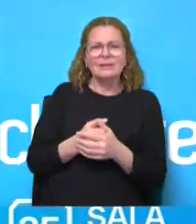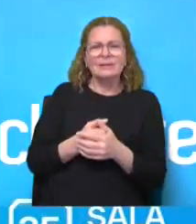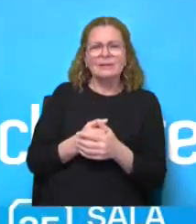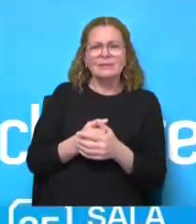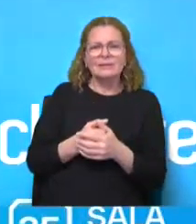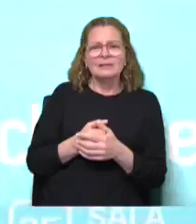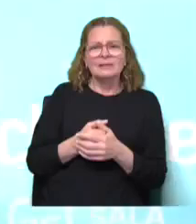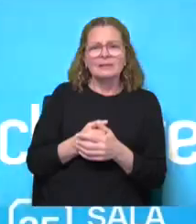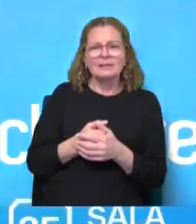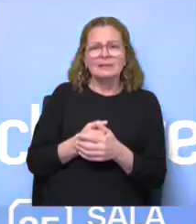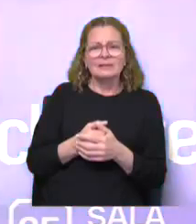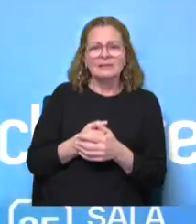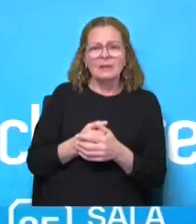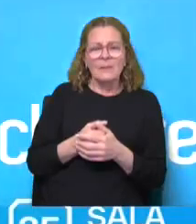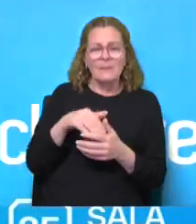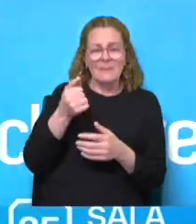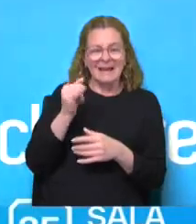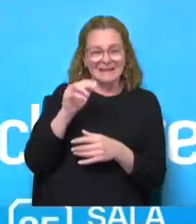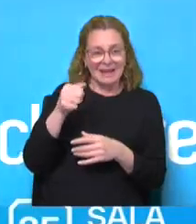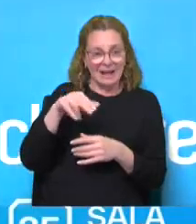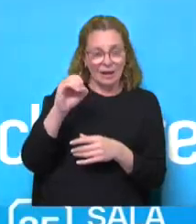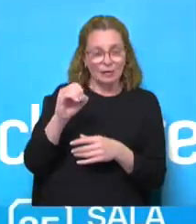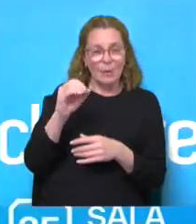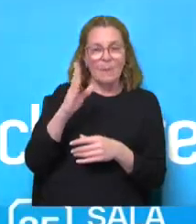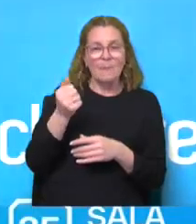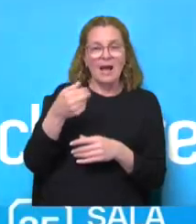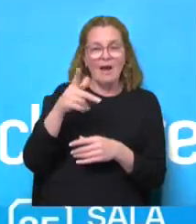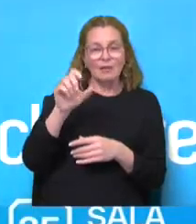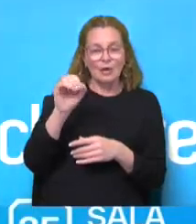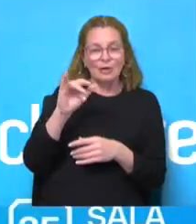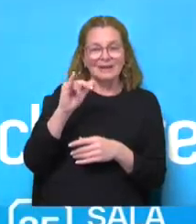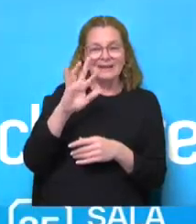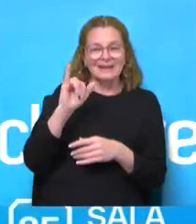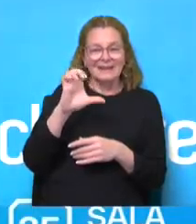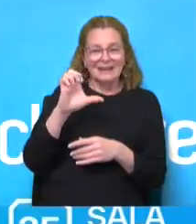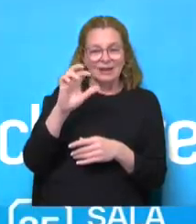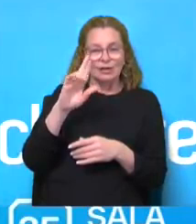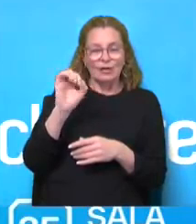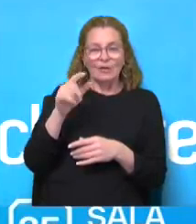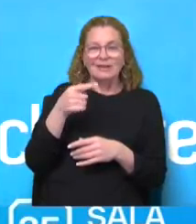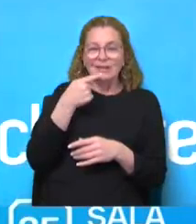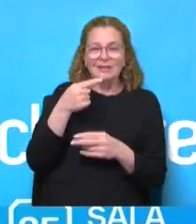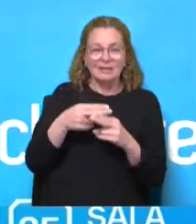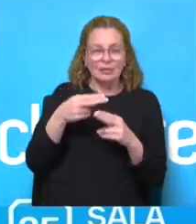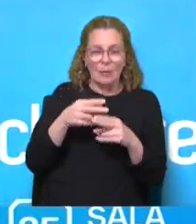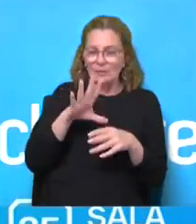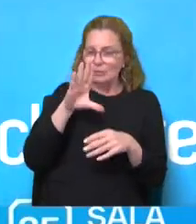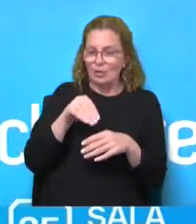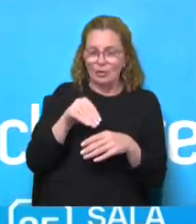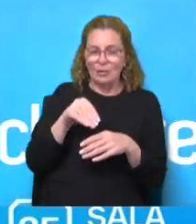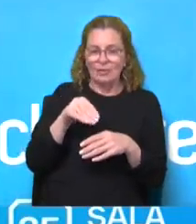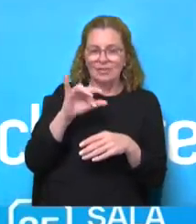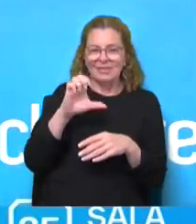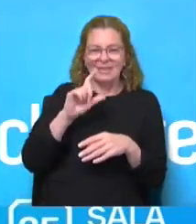nombrar a los que no nombré, Mariano Bermúdez, Pablo Riquero, Tabaré Cardoso... y creo que ahí ya pasaron todos. Y